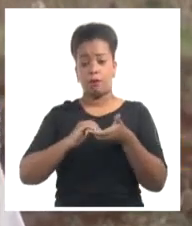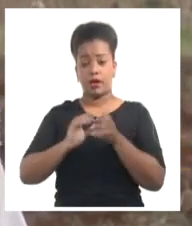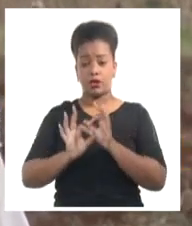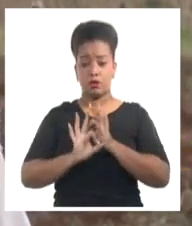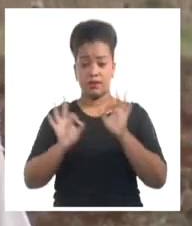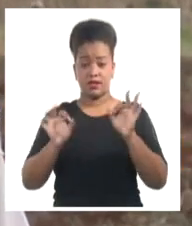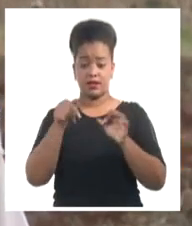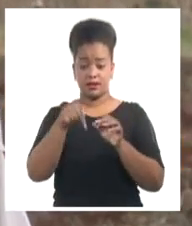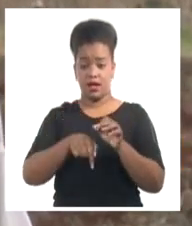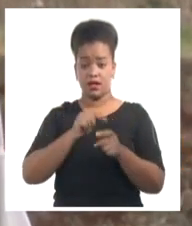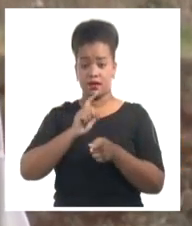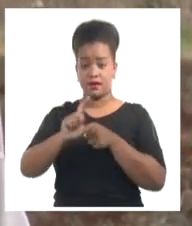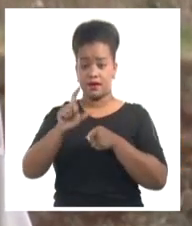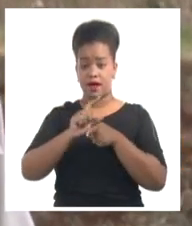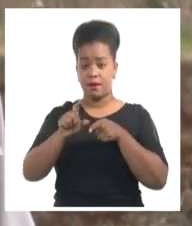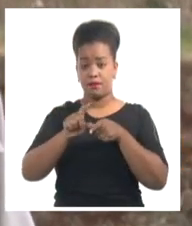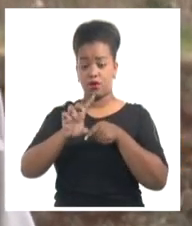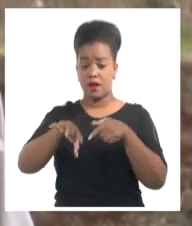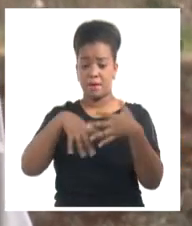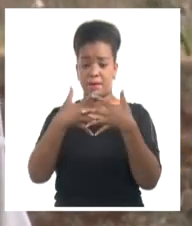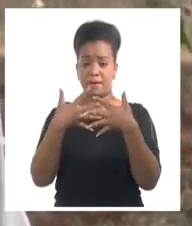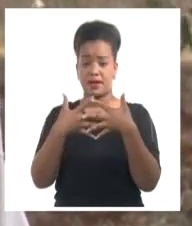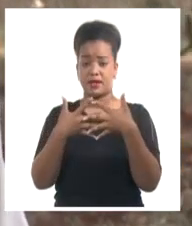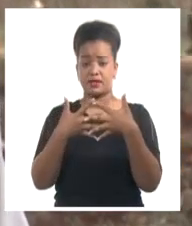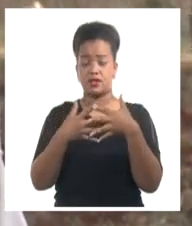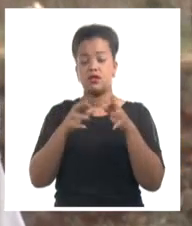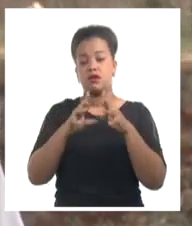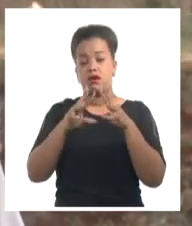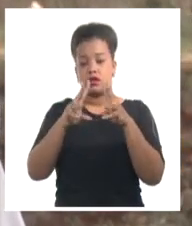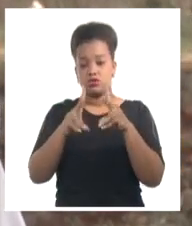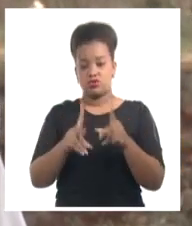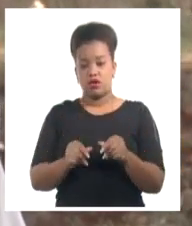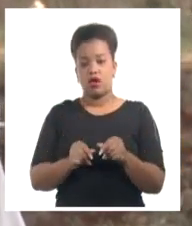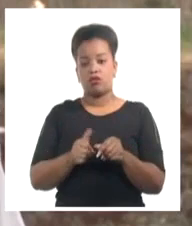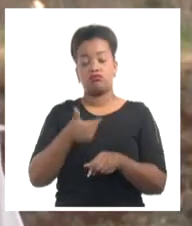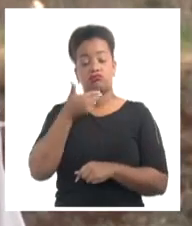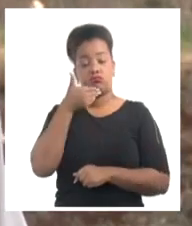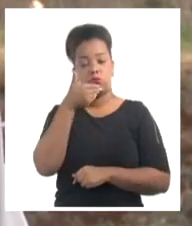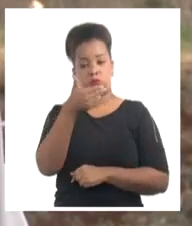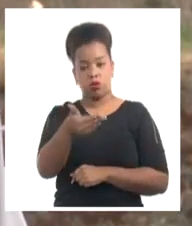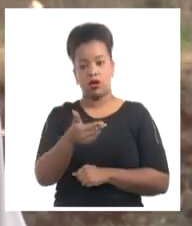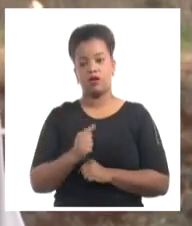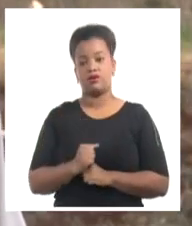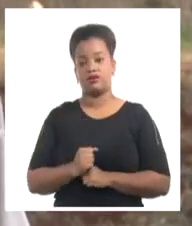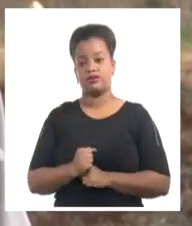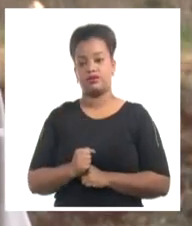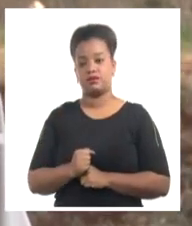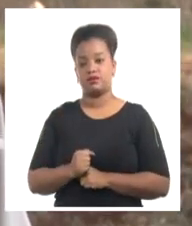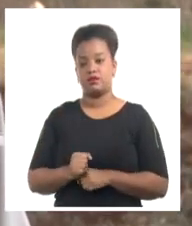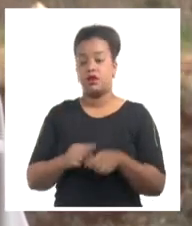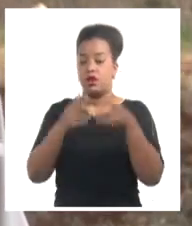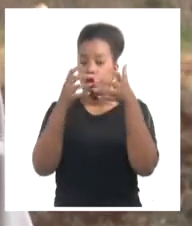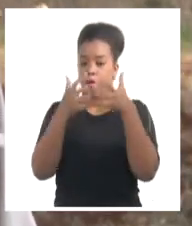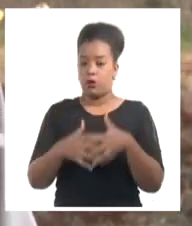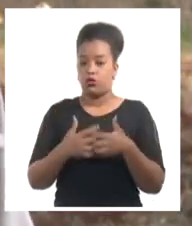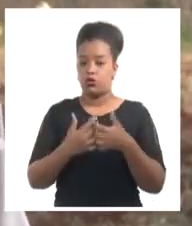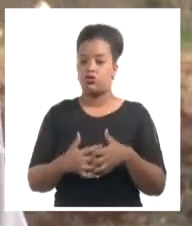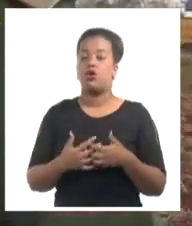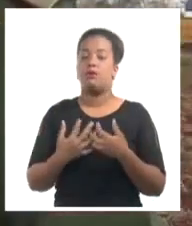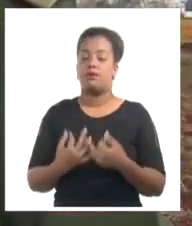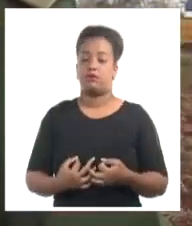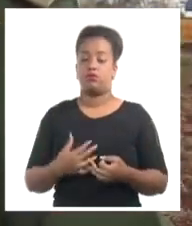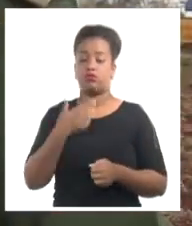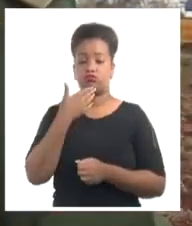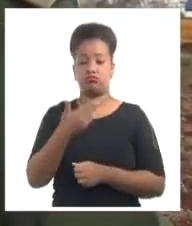la granja y la empresa, que los resultados hoy hayan sido satisfactorios en cuanto a la producción y a los rendimientos